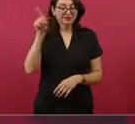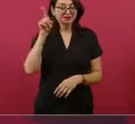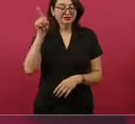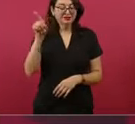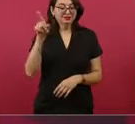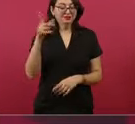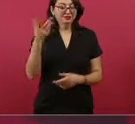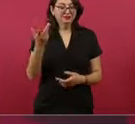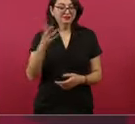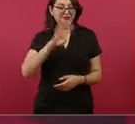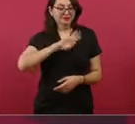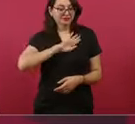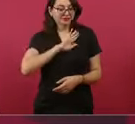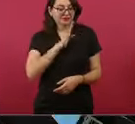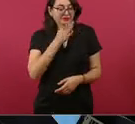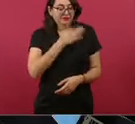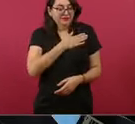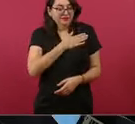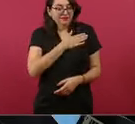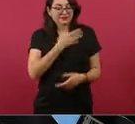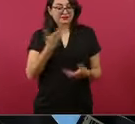de Andorra. Andorra.